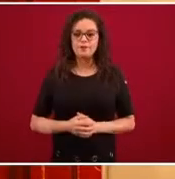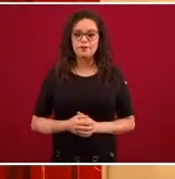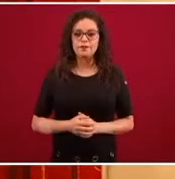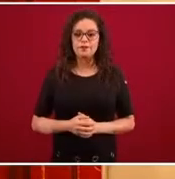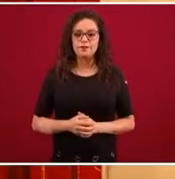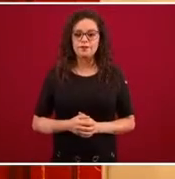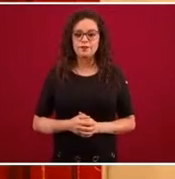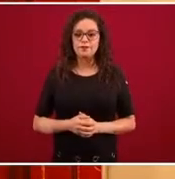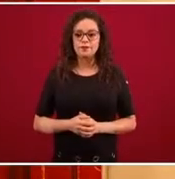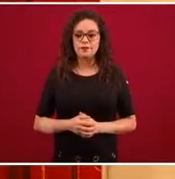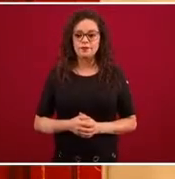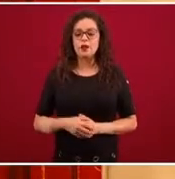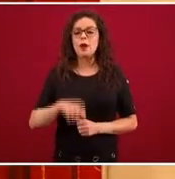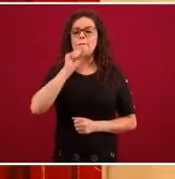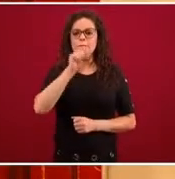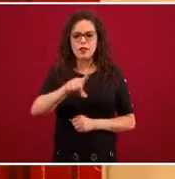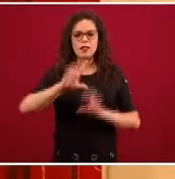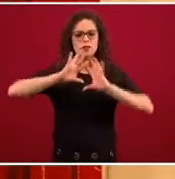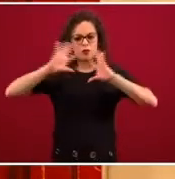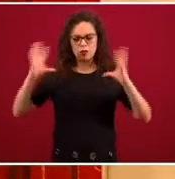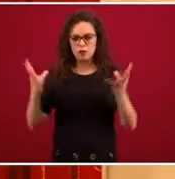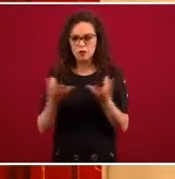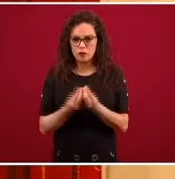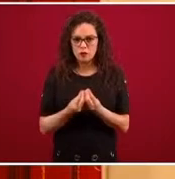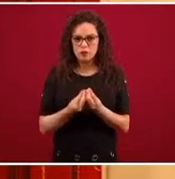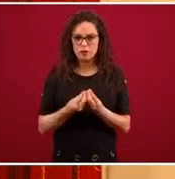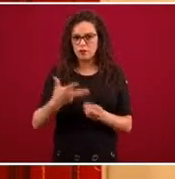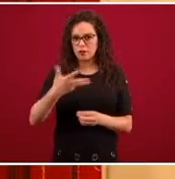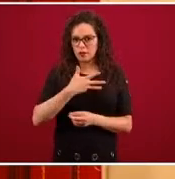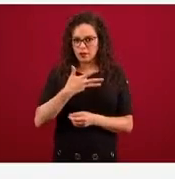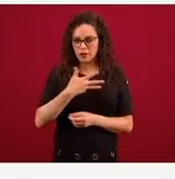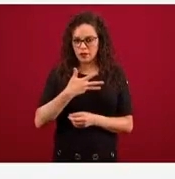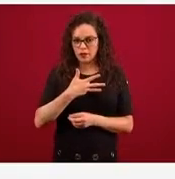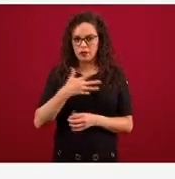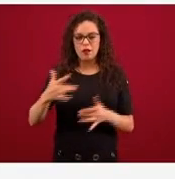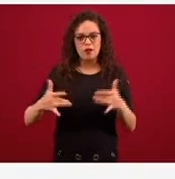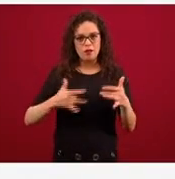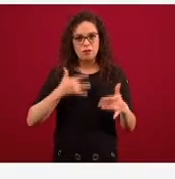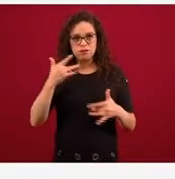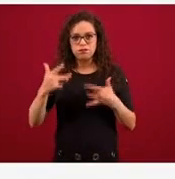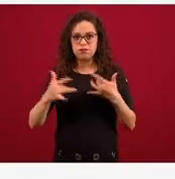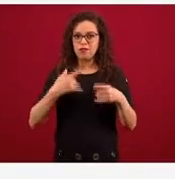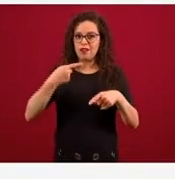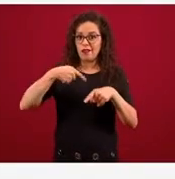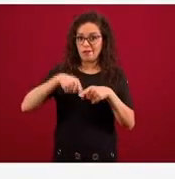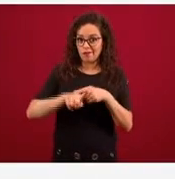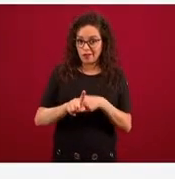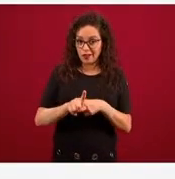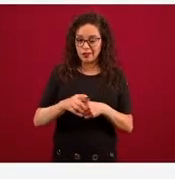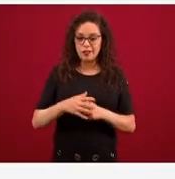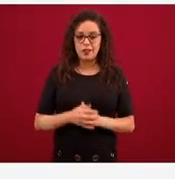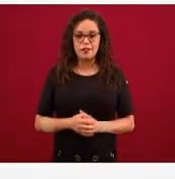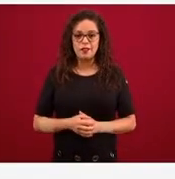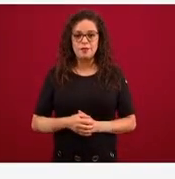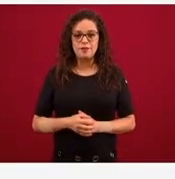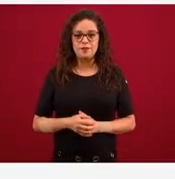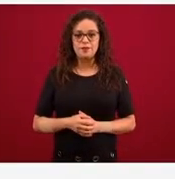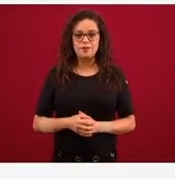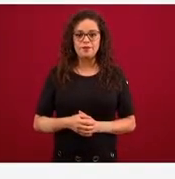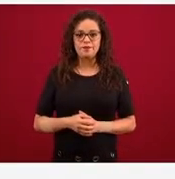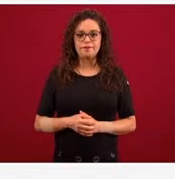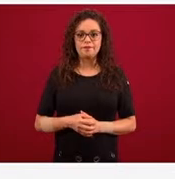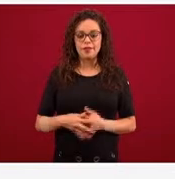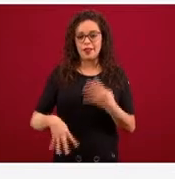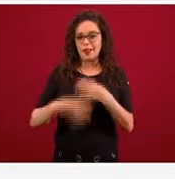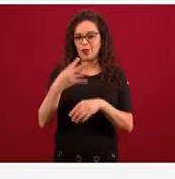the casos same cumulative active acumulados cases over activos, es here. decir, con inicio de síntomas And of course, en as los I últimos said, this is over the last 2 14 días,